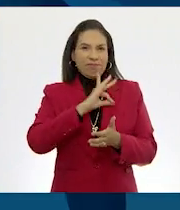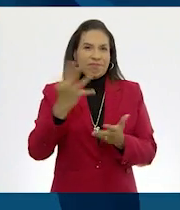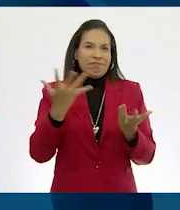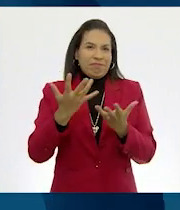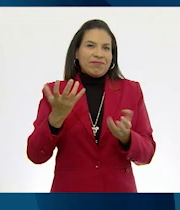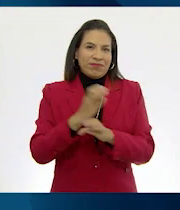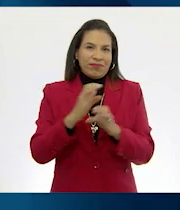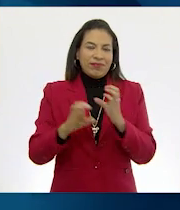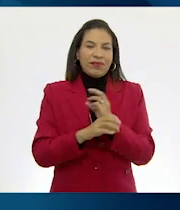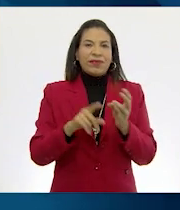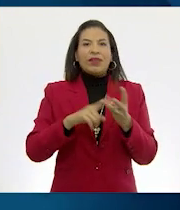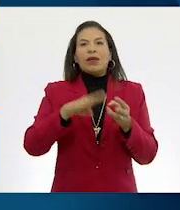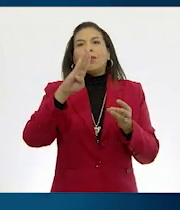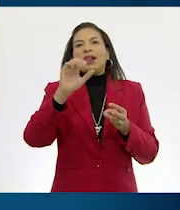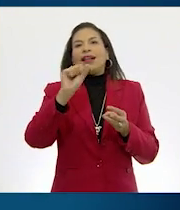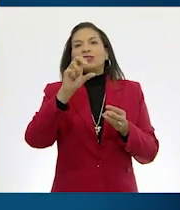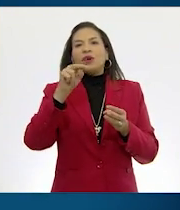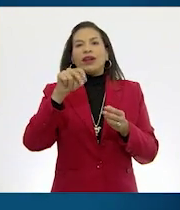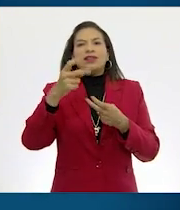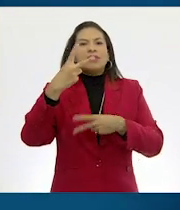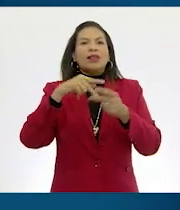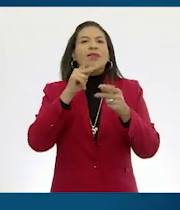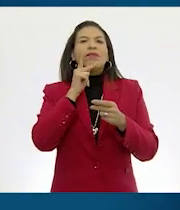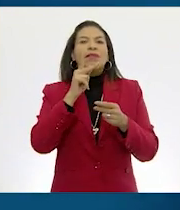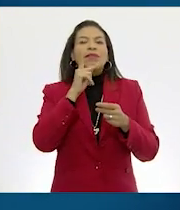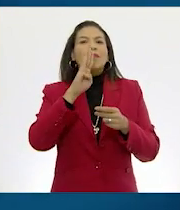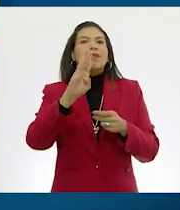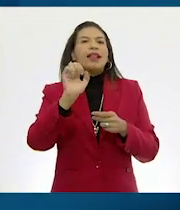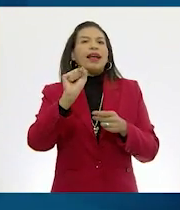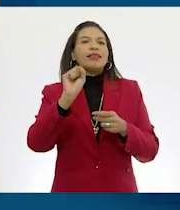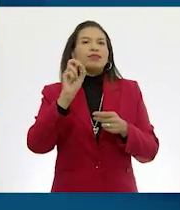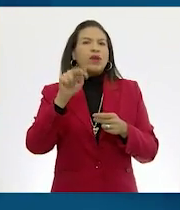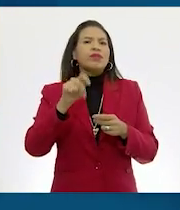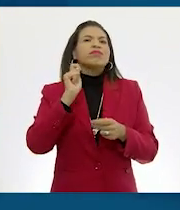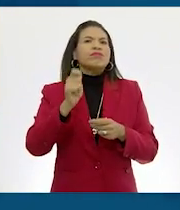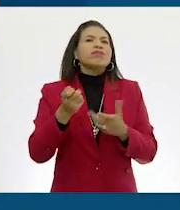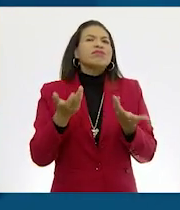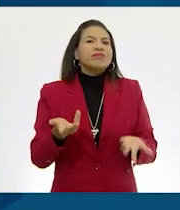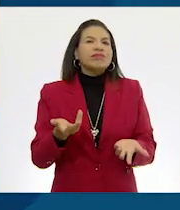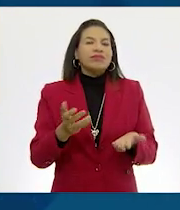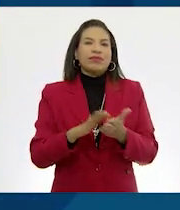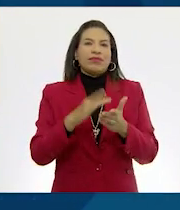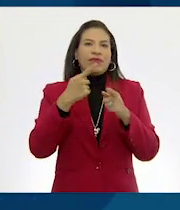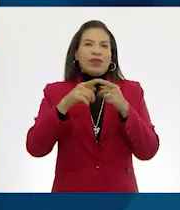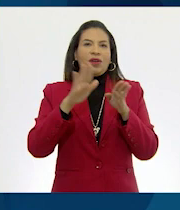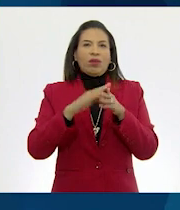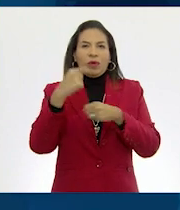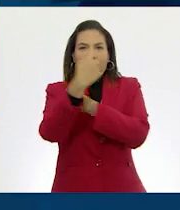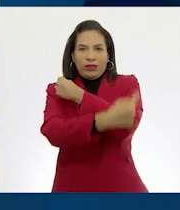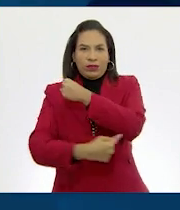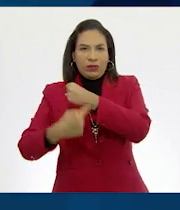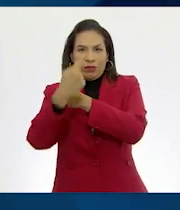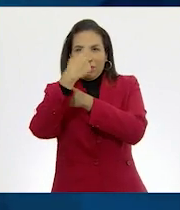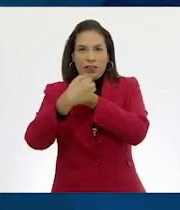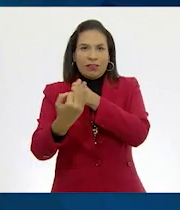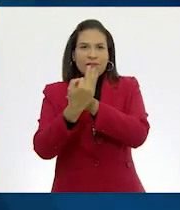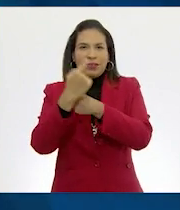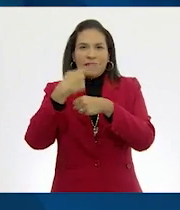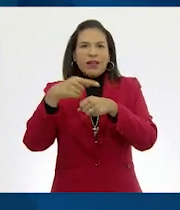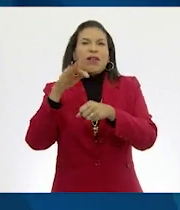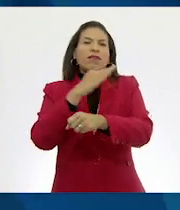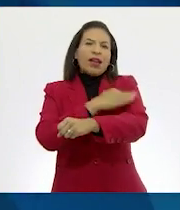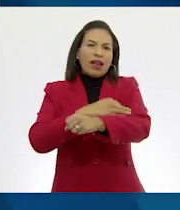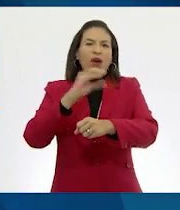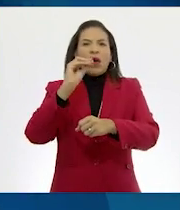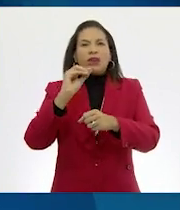atreverse. Blasones deriva de la palabra blasón, que hace referencia a los escudos de armas de una familia o